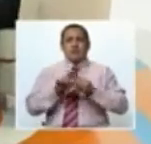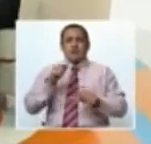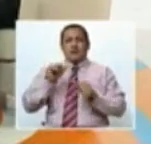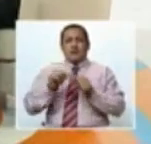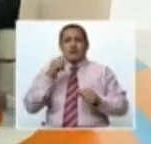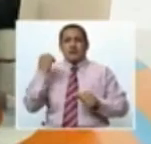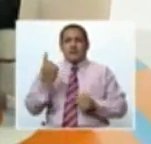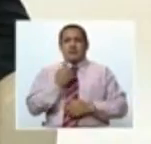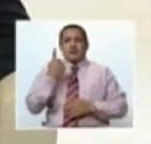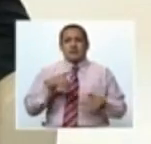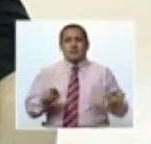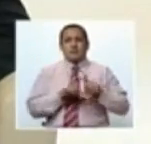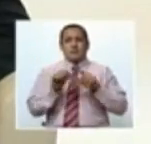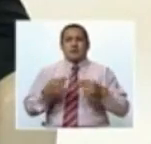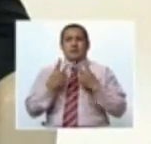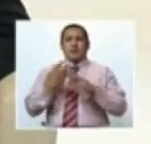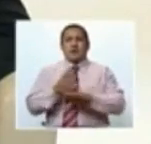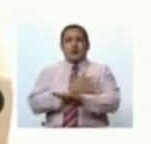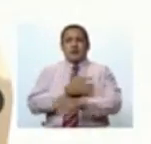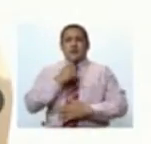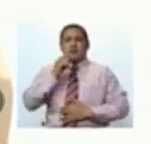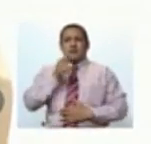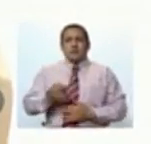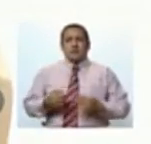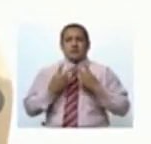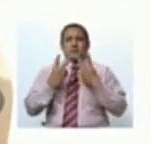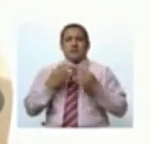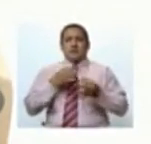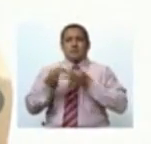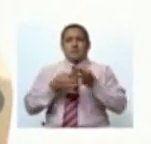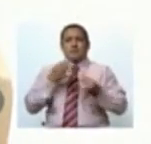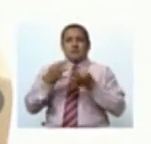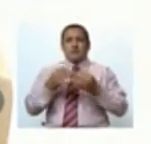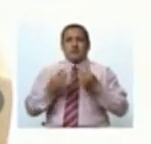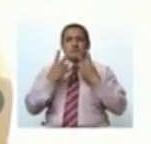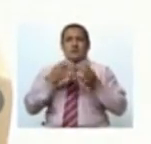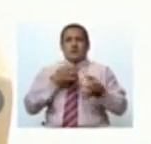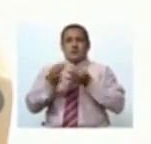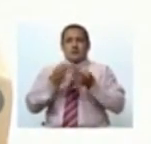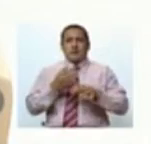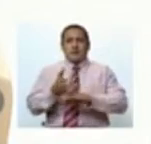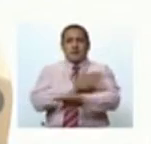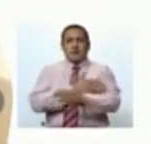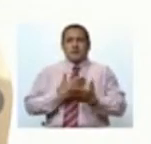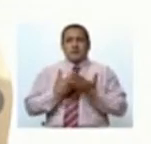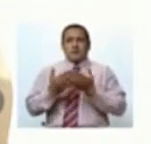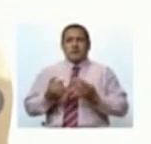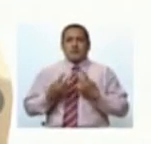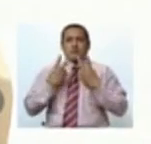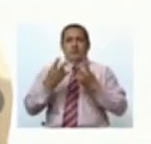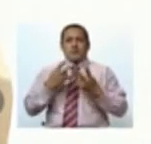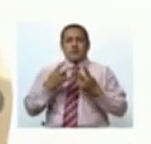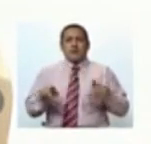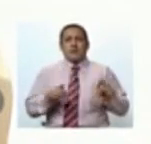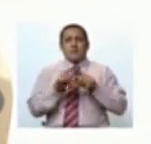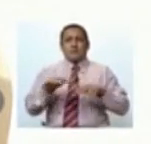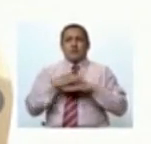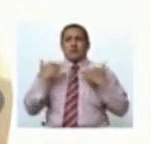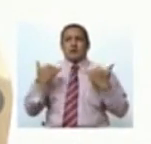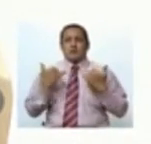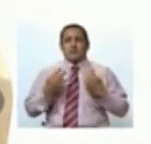civil extracontractual, ¿no? En este caso, el juez civil actuó bien, ¿no? Hubo un